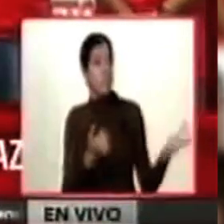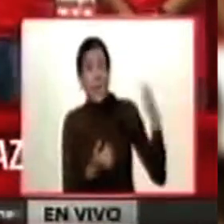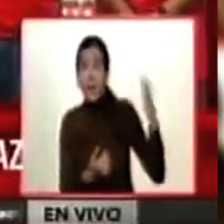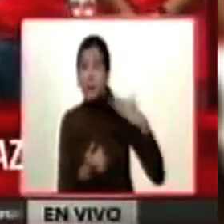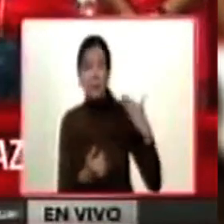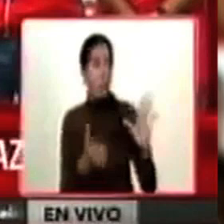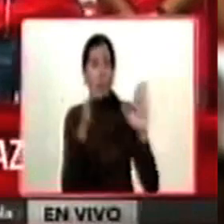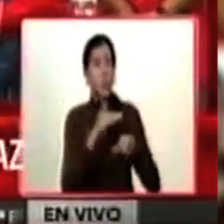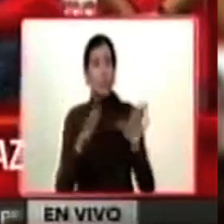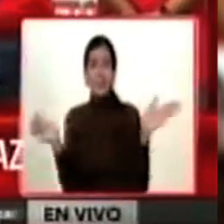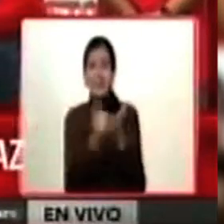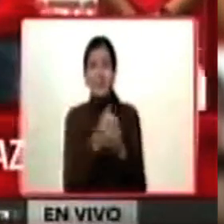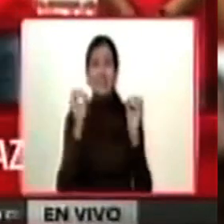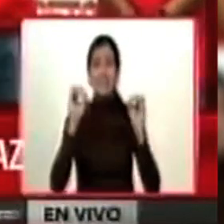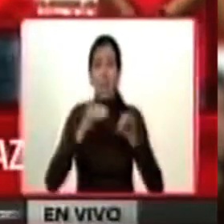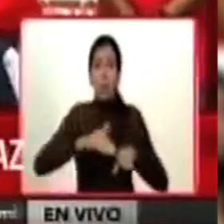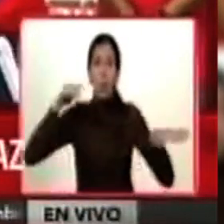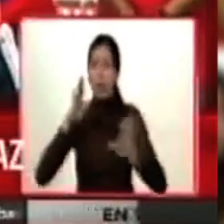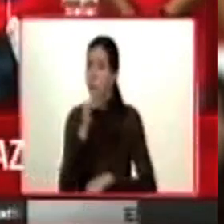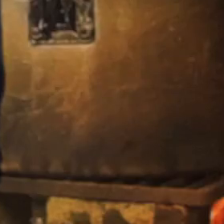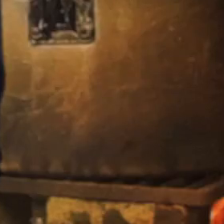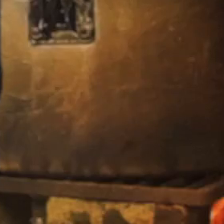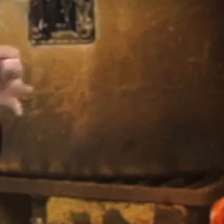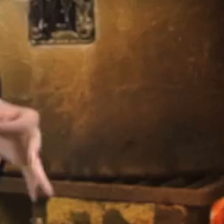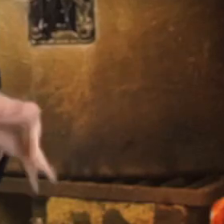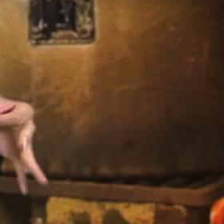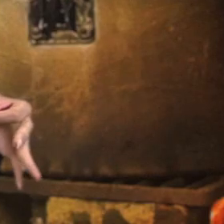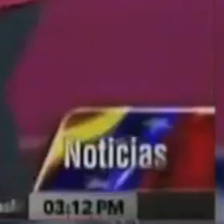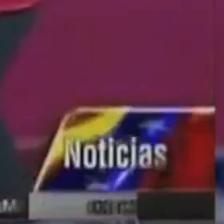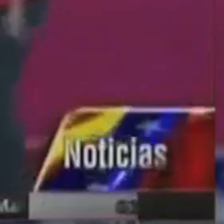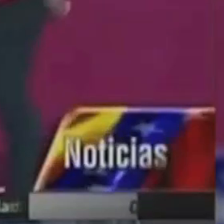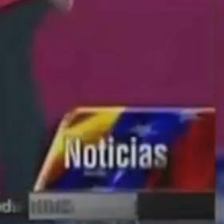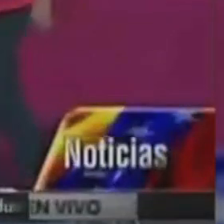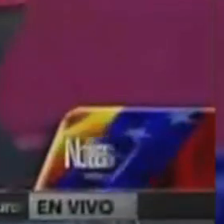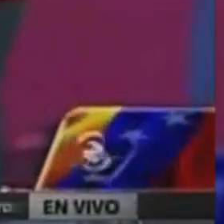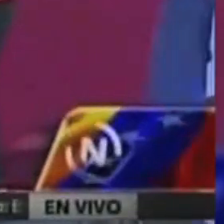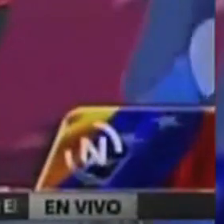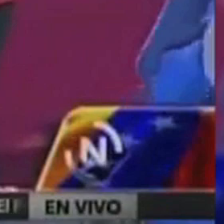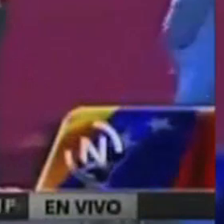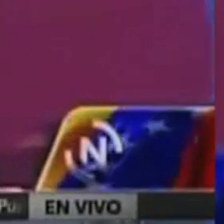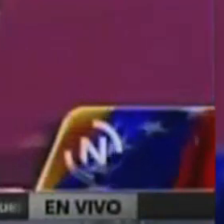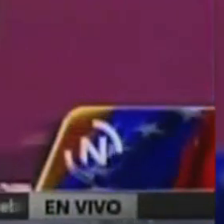ver si alguien entraba a echar gasolina. Estaba sola la bomba. La cosa es muy seria.